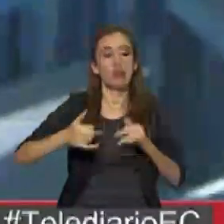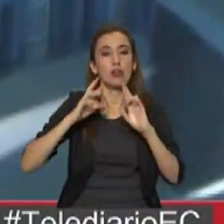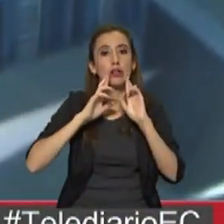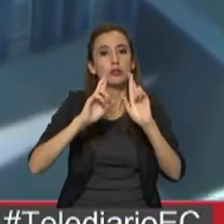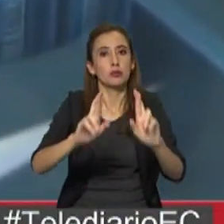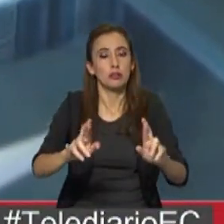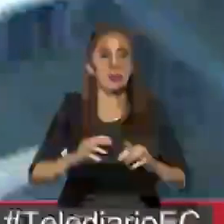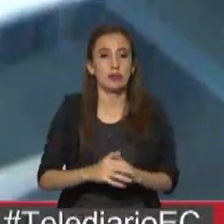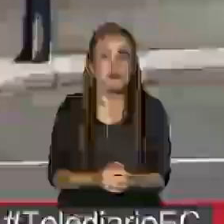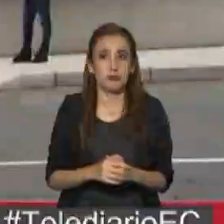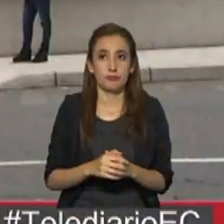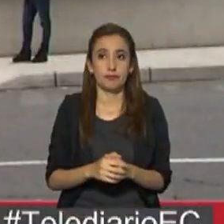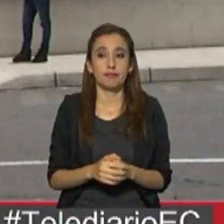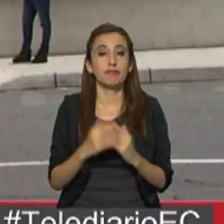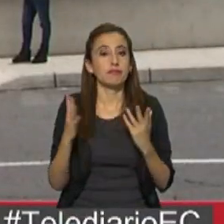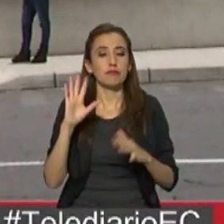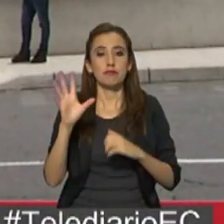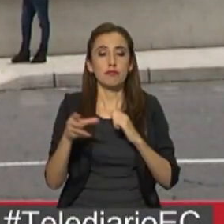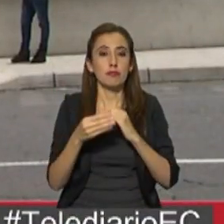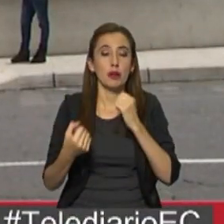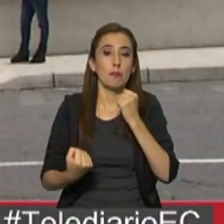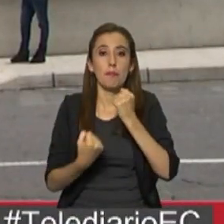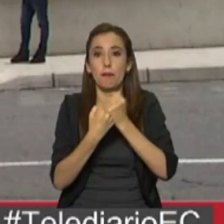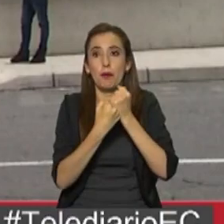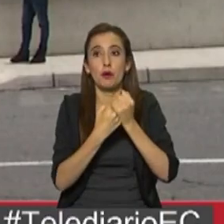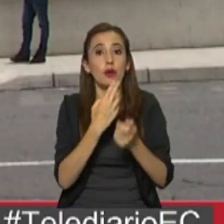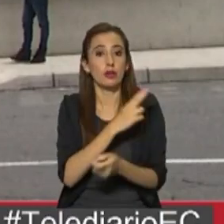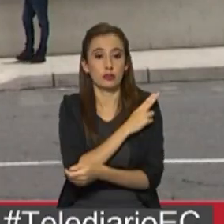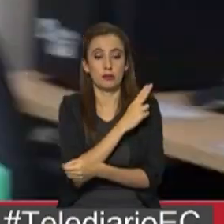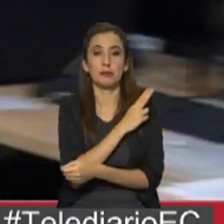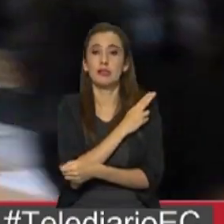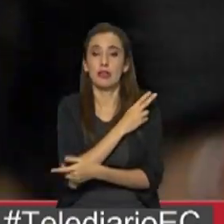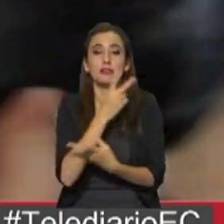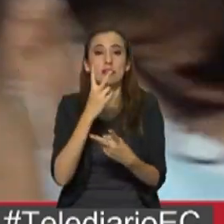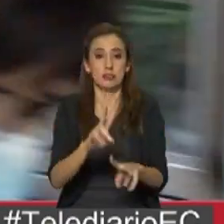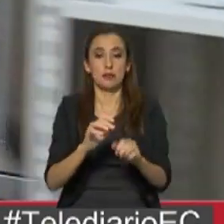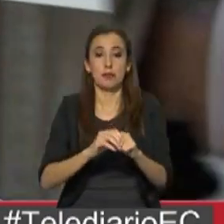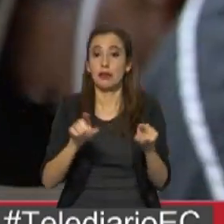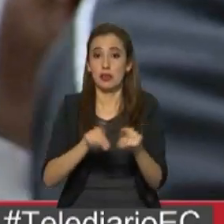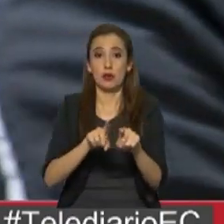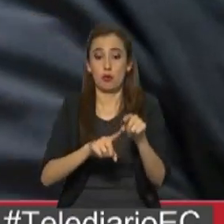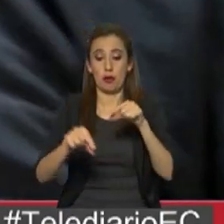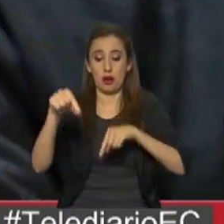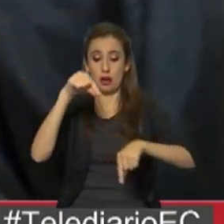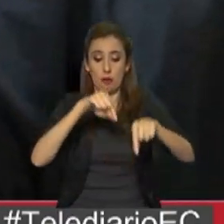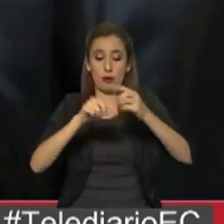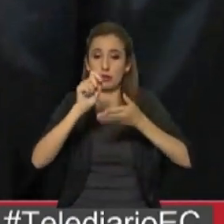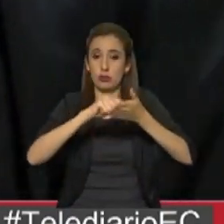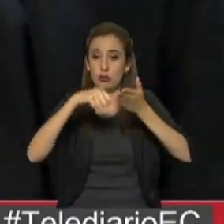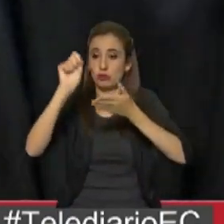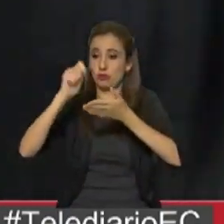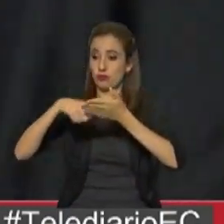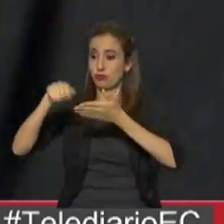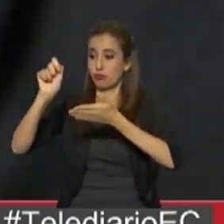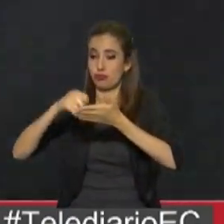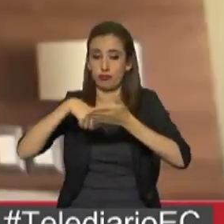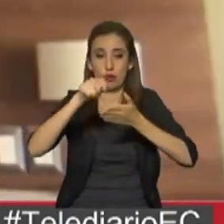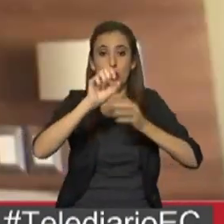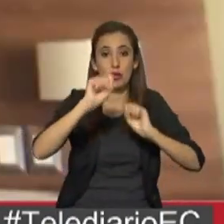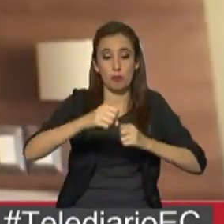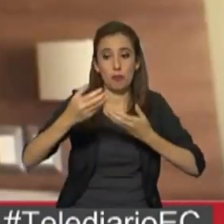este contexto informó que se prevé sumar el apoyo de las universidades pues se están calificando sus laboratorios para efectuar las